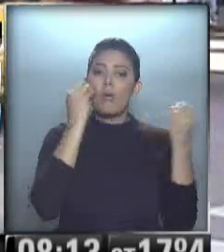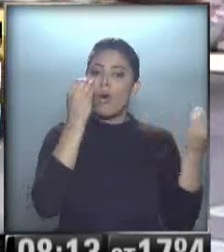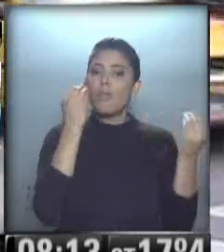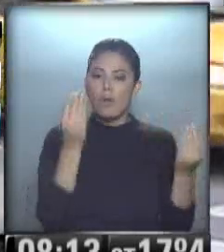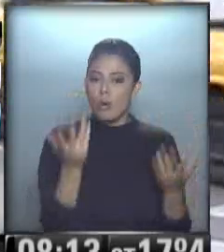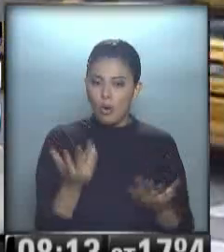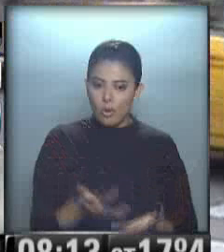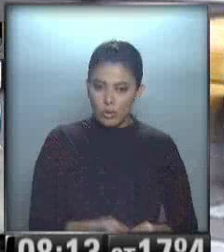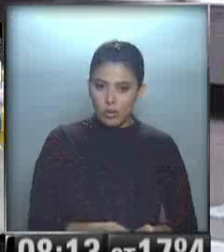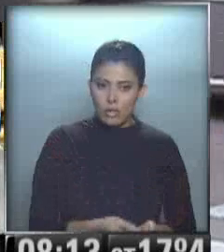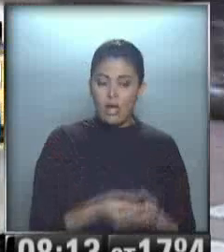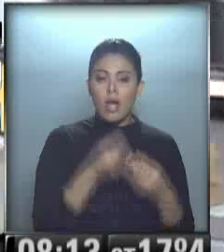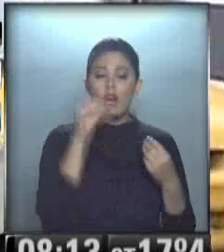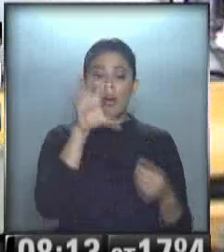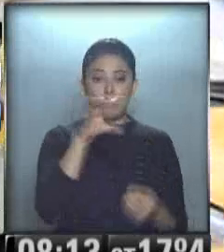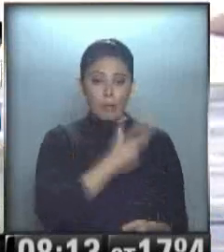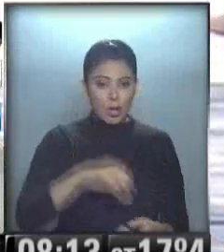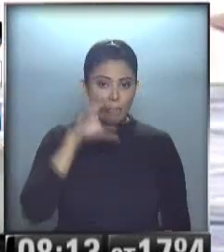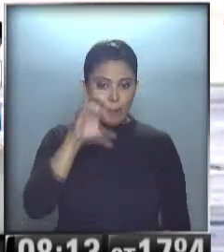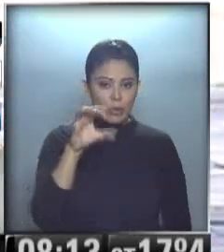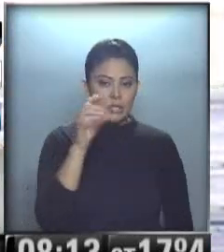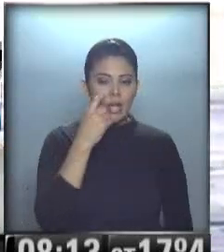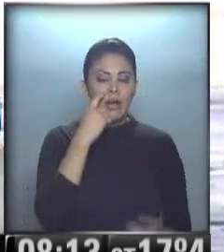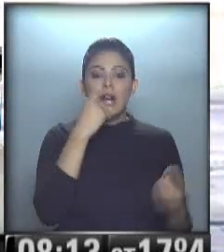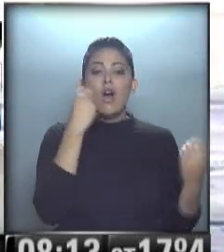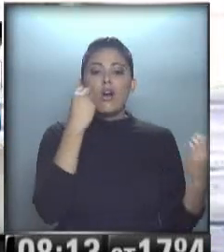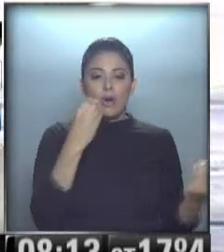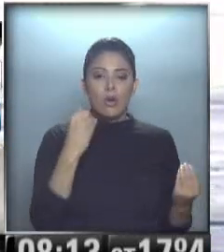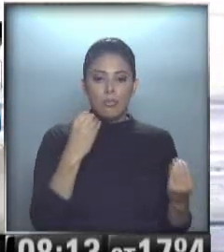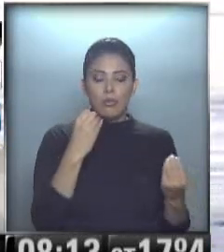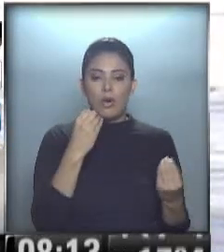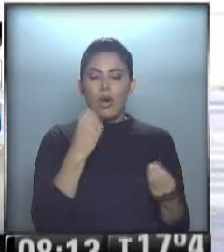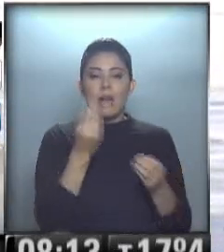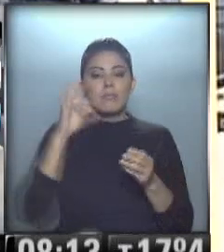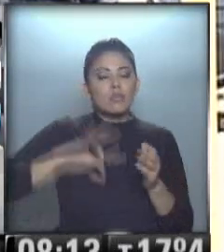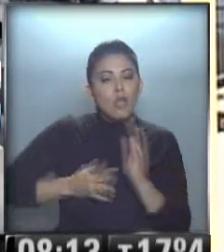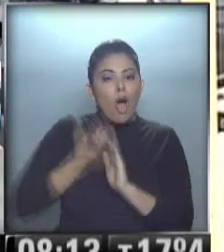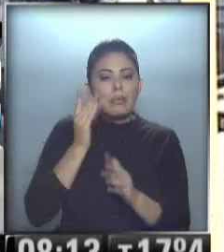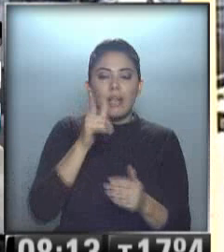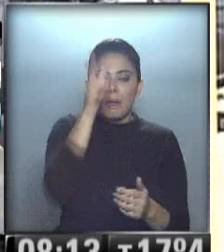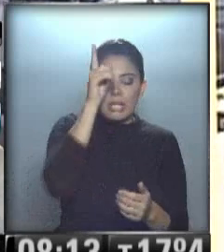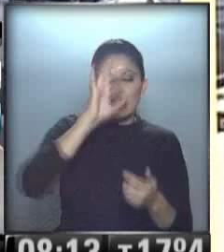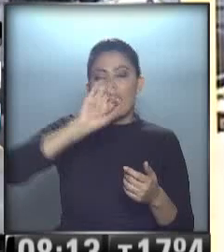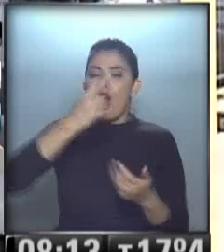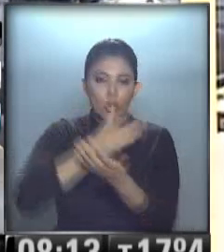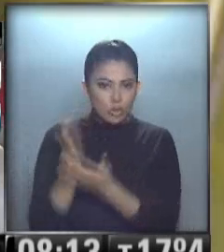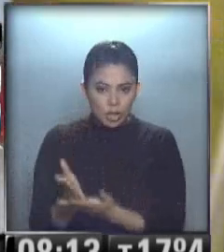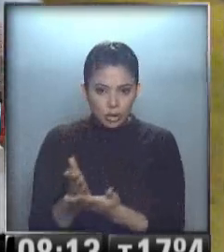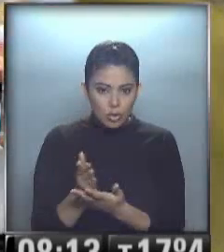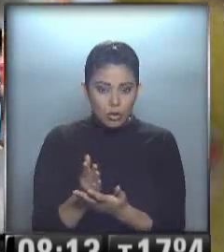posibilidades del gobierno provincial para afrontar un aumento, ya sea a los policías o a los otros sectores de la